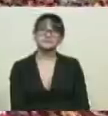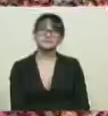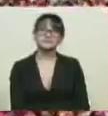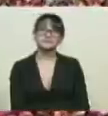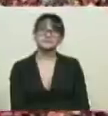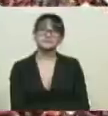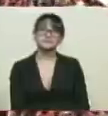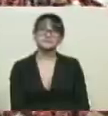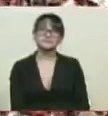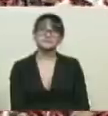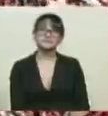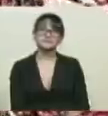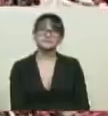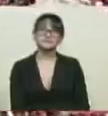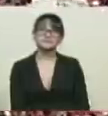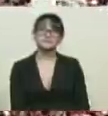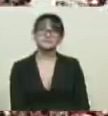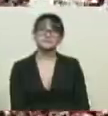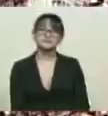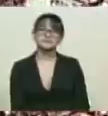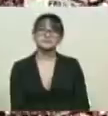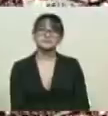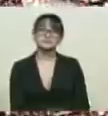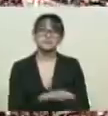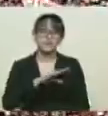La ola de la patria.